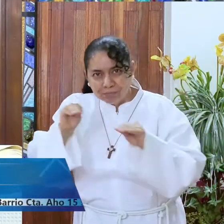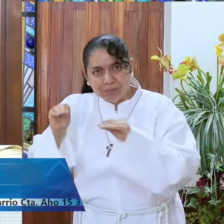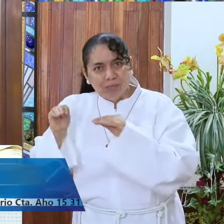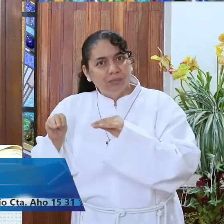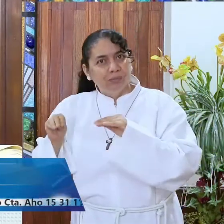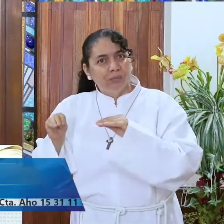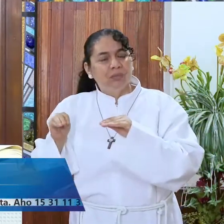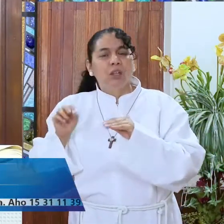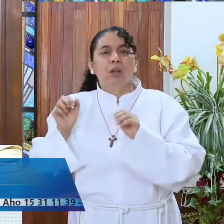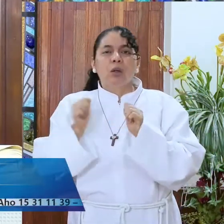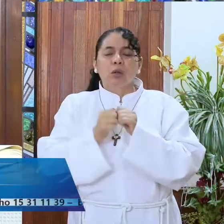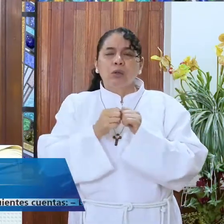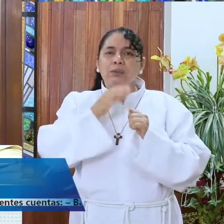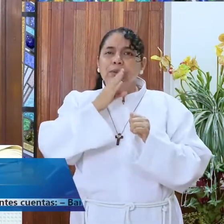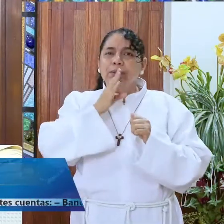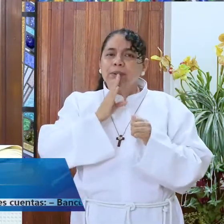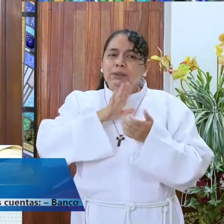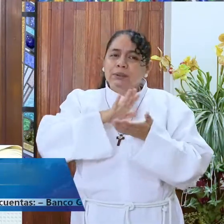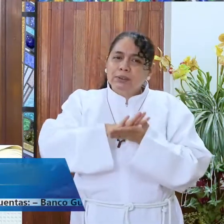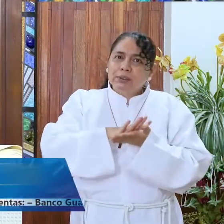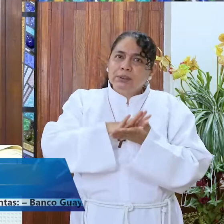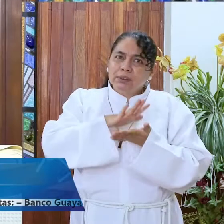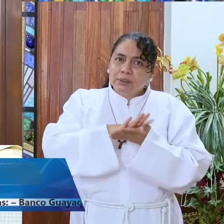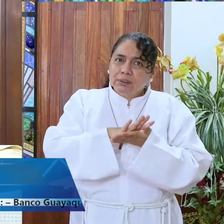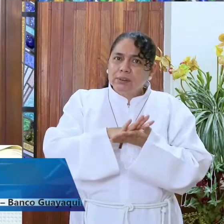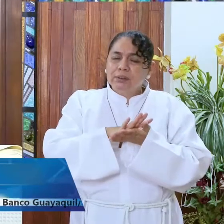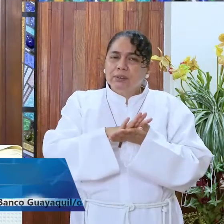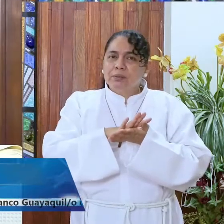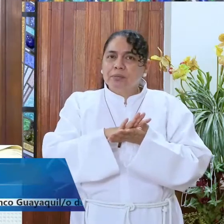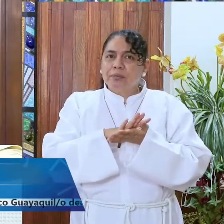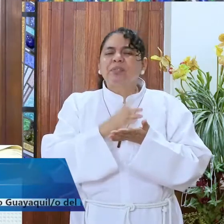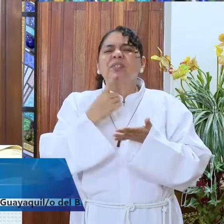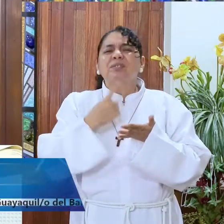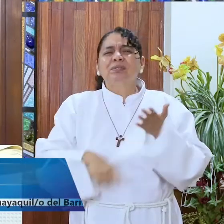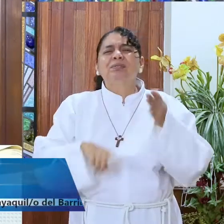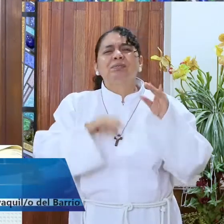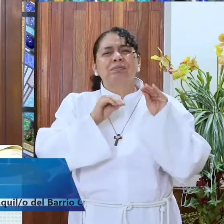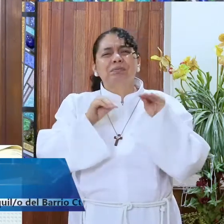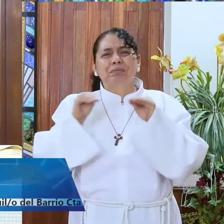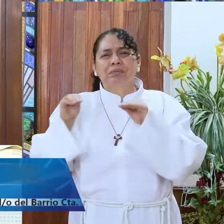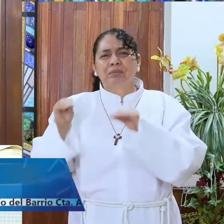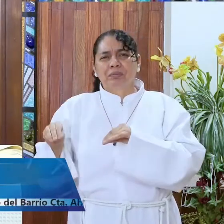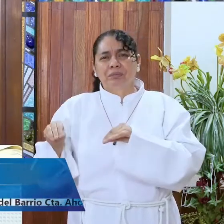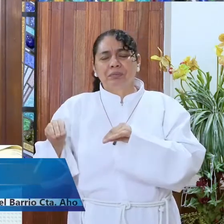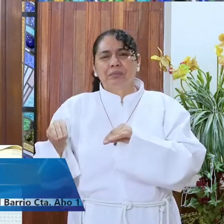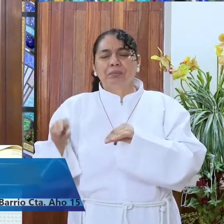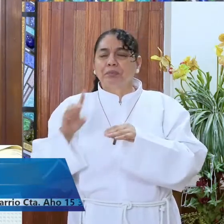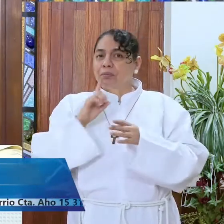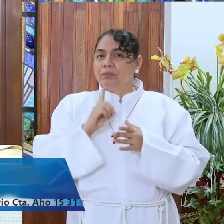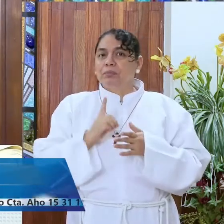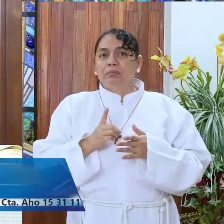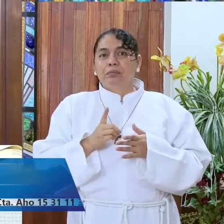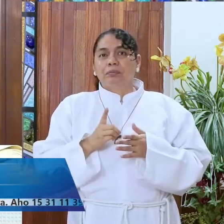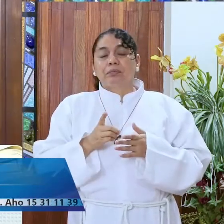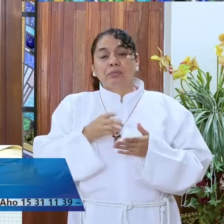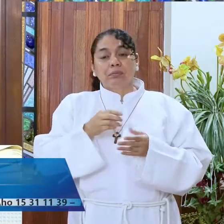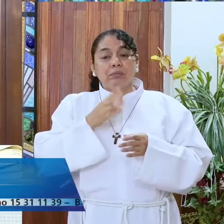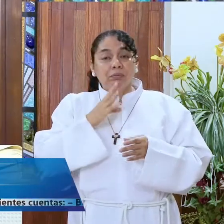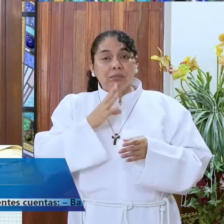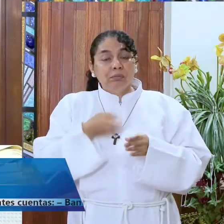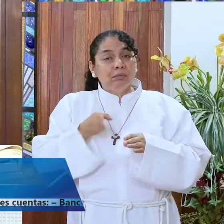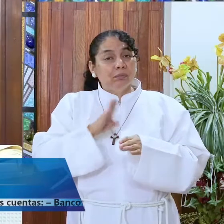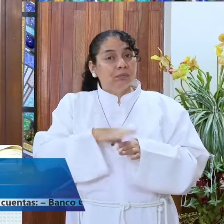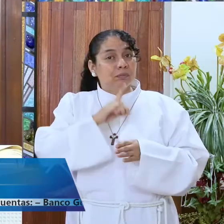con calma con paciencia y de quieres enseñar que lógicamente de la verdad